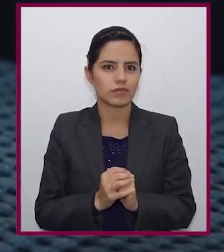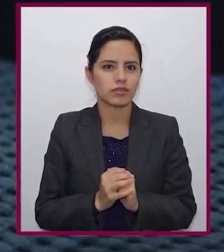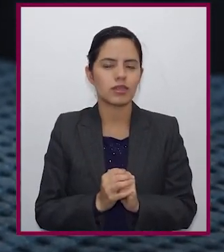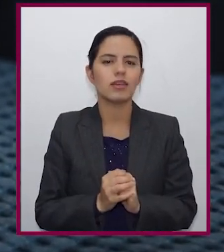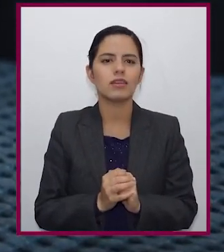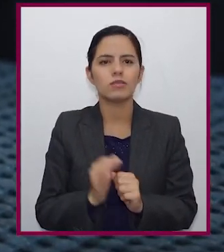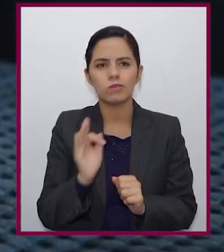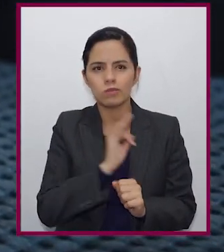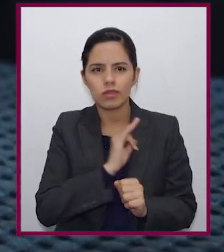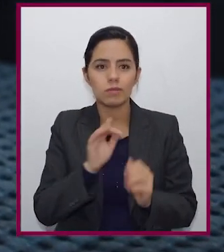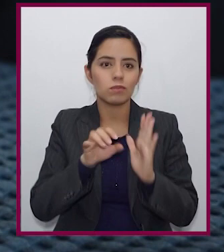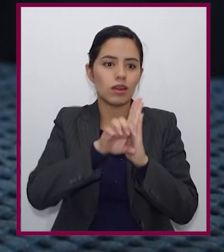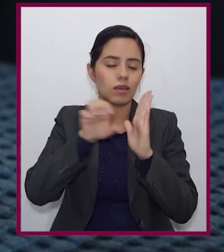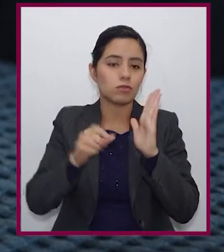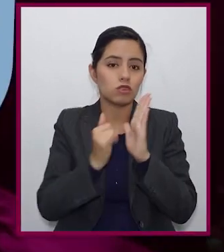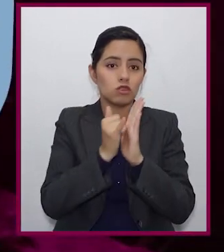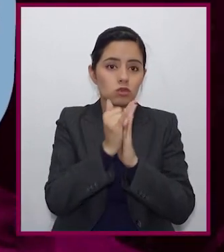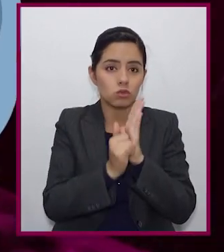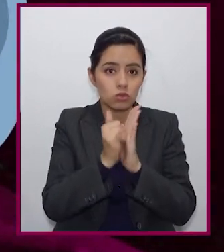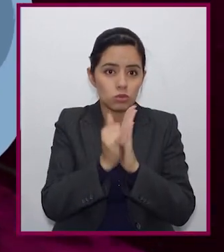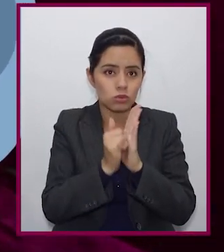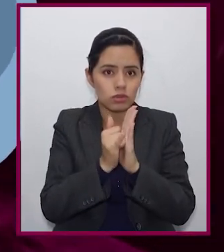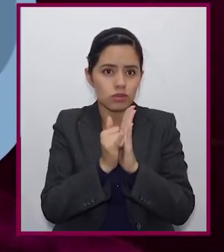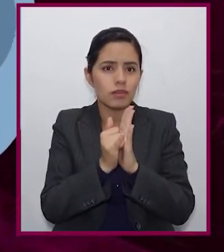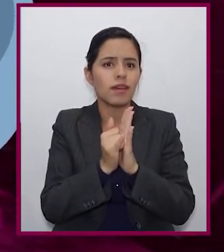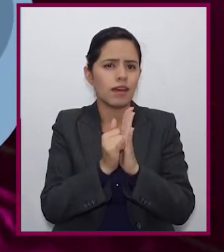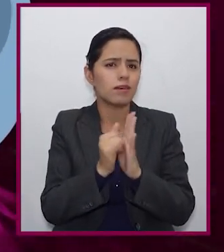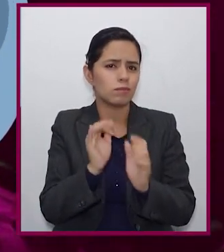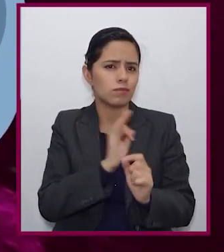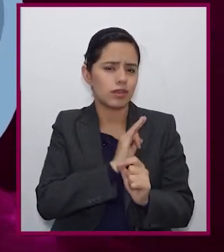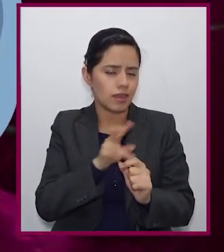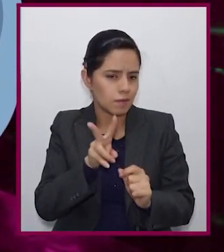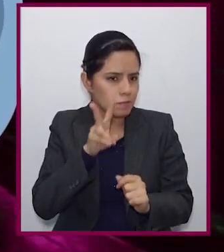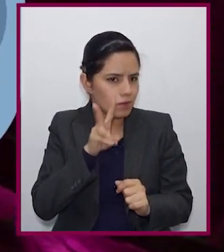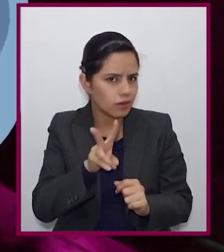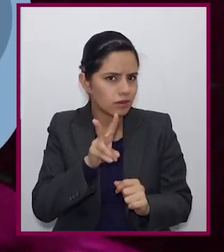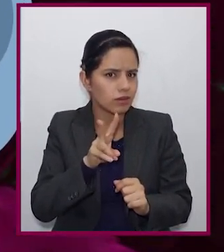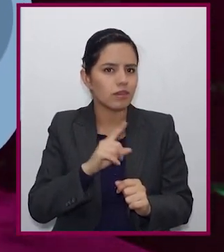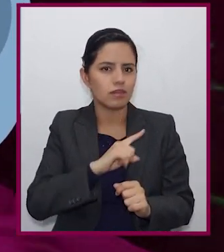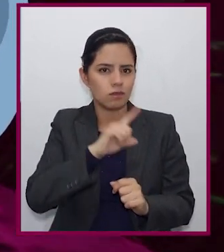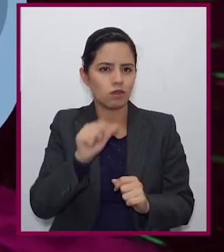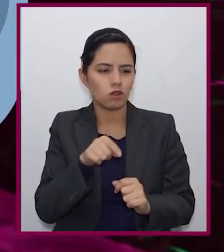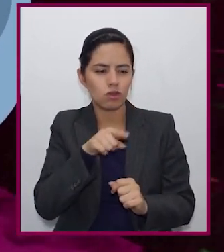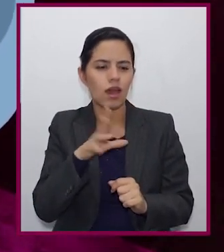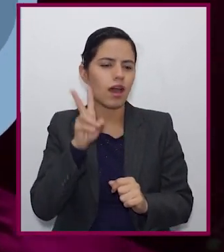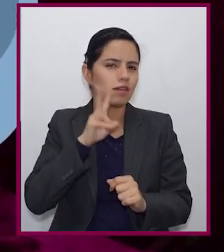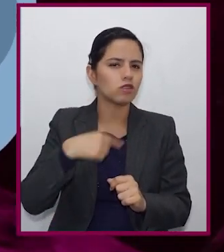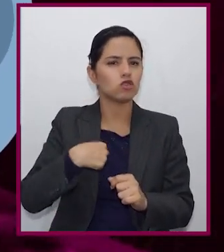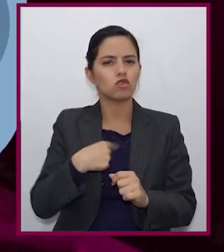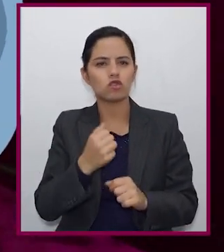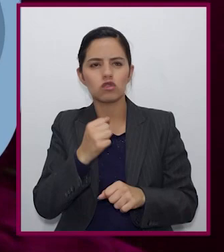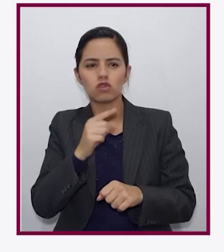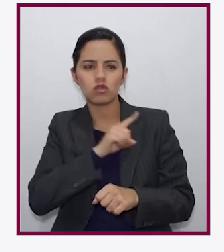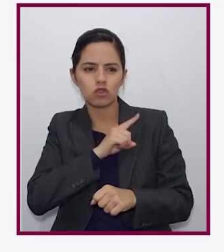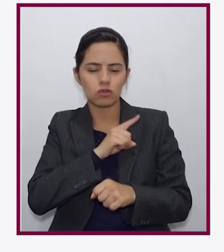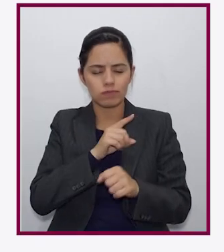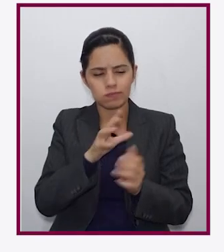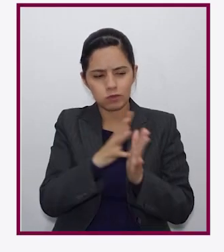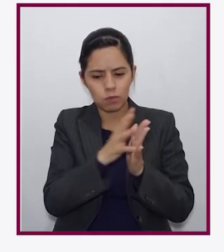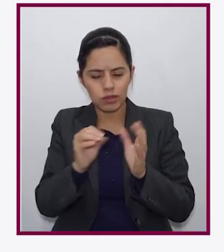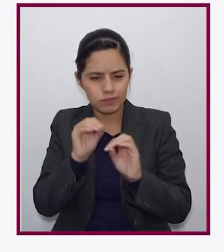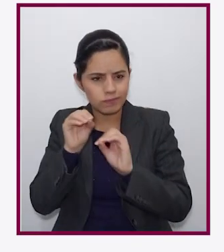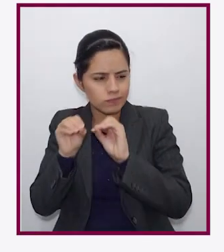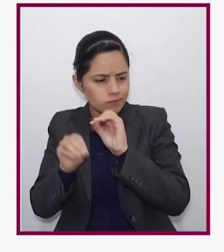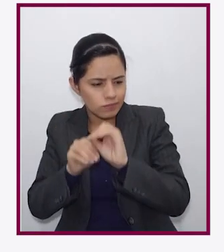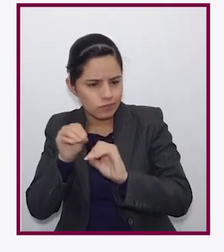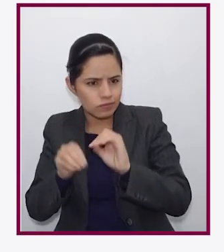inicio ir viendo tutoriales en YouTube e imitarlo. Hacer lo mismo paso a paso y después intentar hacerlo sin ver el video. Hoy en día